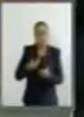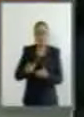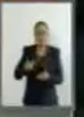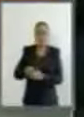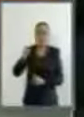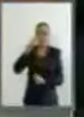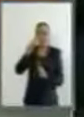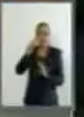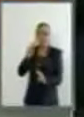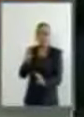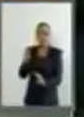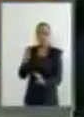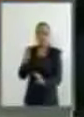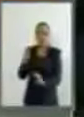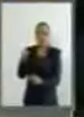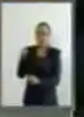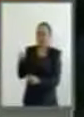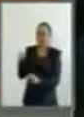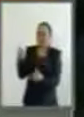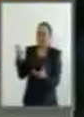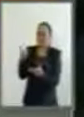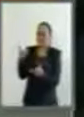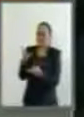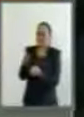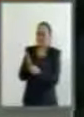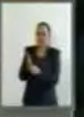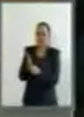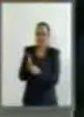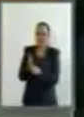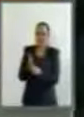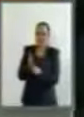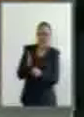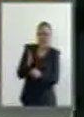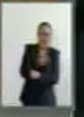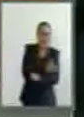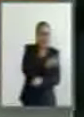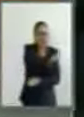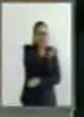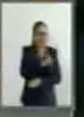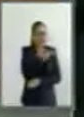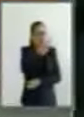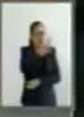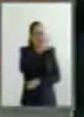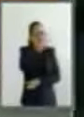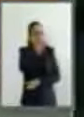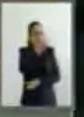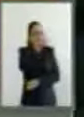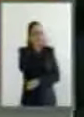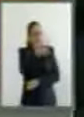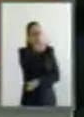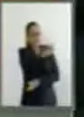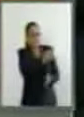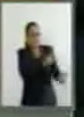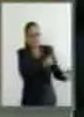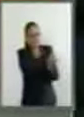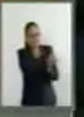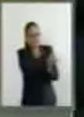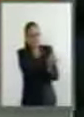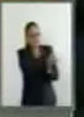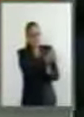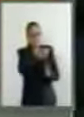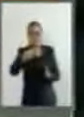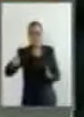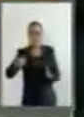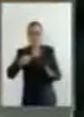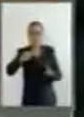escuchamos que reacciona a una decisión de la Junta de Coordinación Política que le quita de esa comisión,